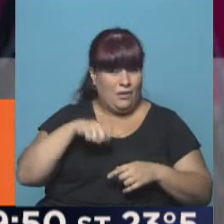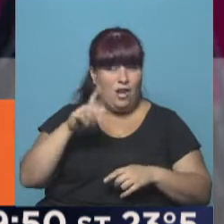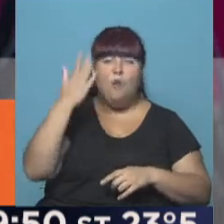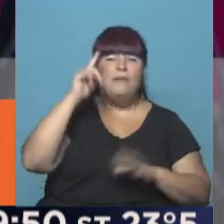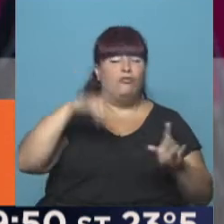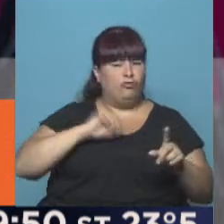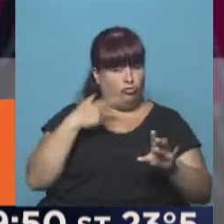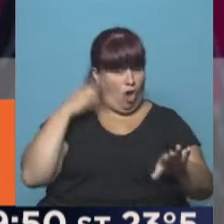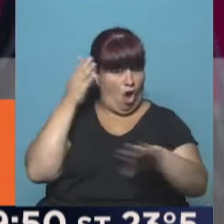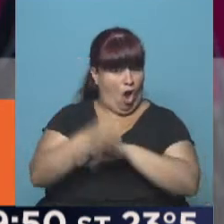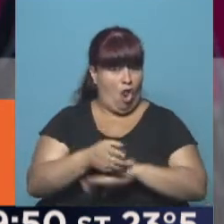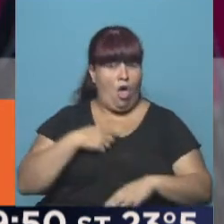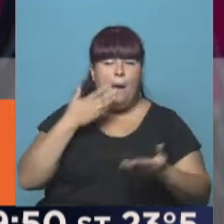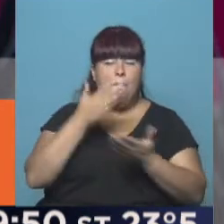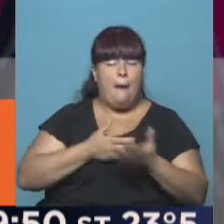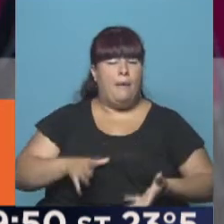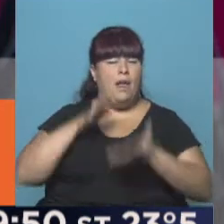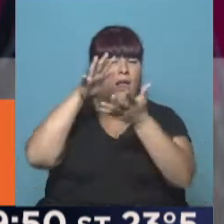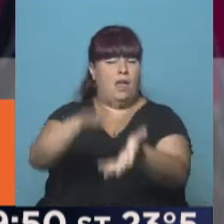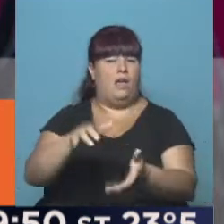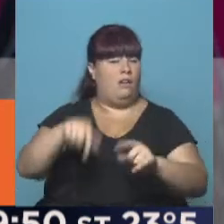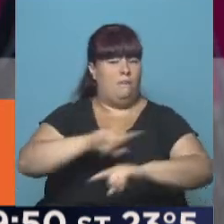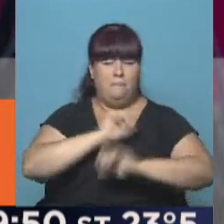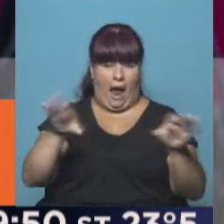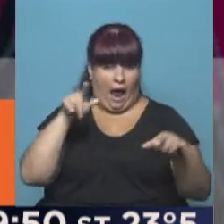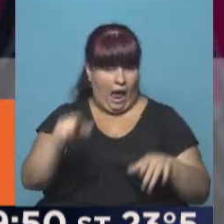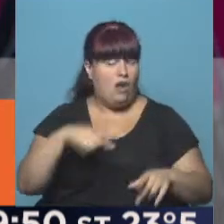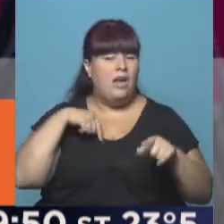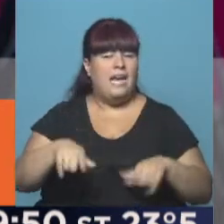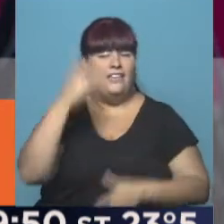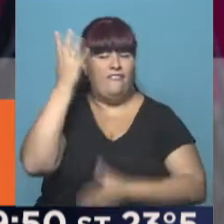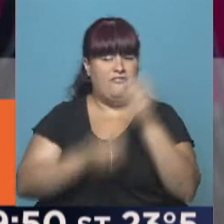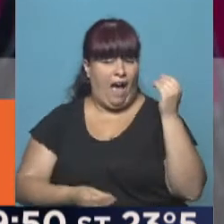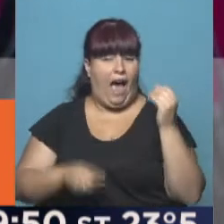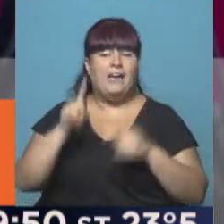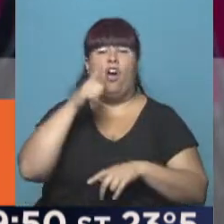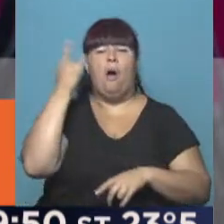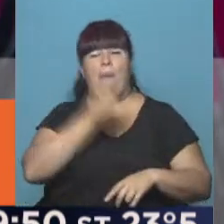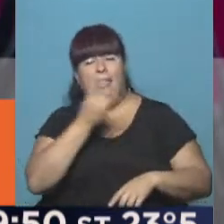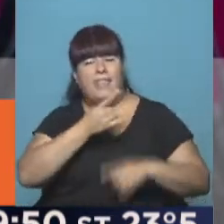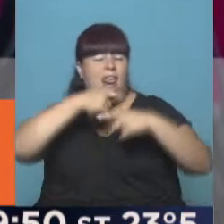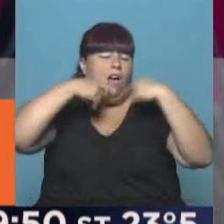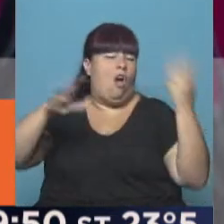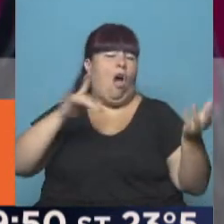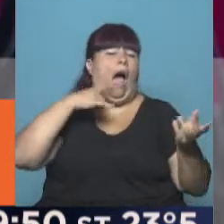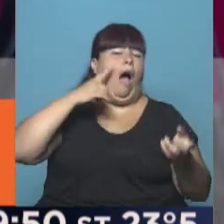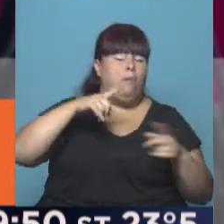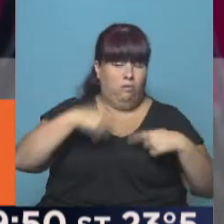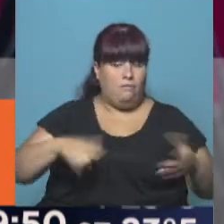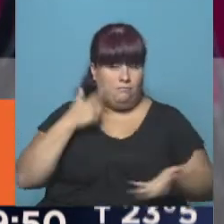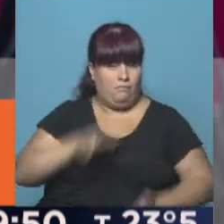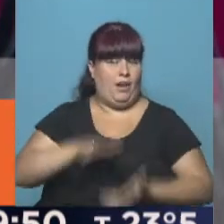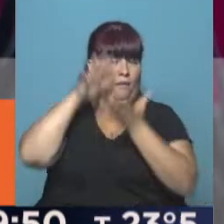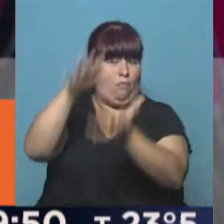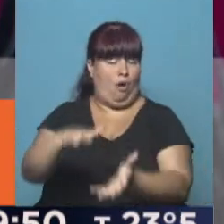me llamen, me voy con los papeles, digo esto no es así, esto es un error, o es una falacia, o es una mala intención, acá tienen